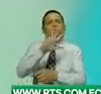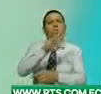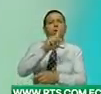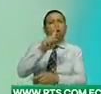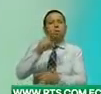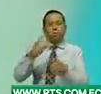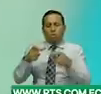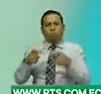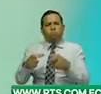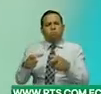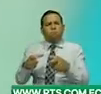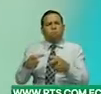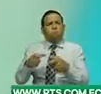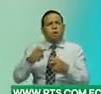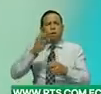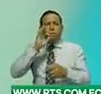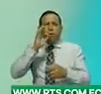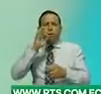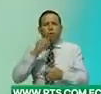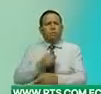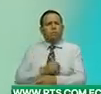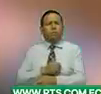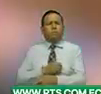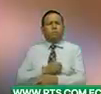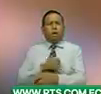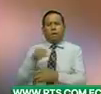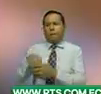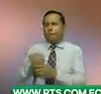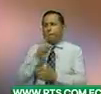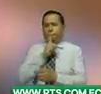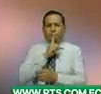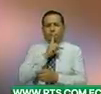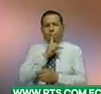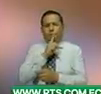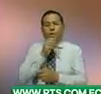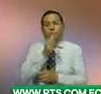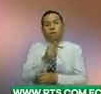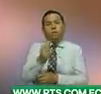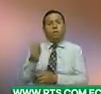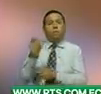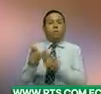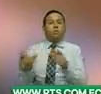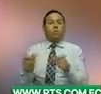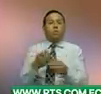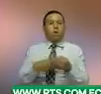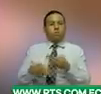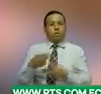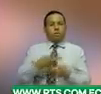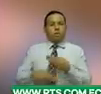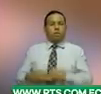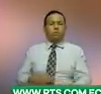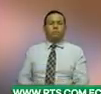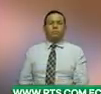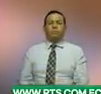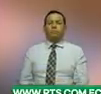que estaban camuflados entre la fruta. Todo sería para consumo interno, informó Iván